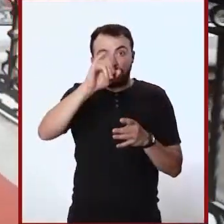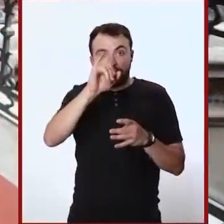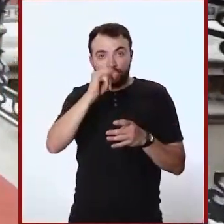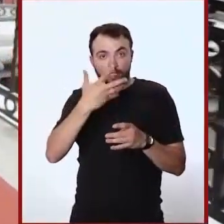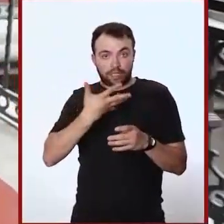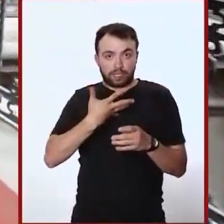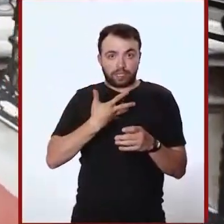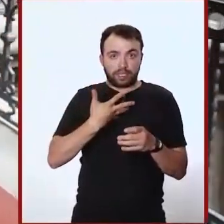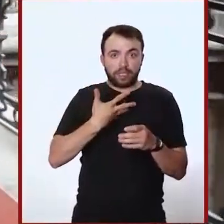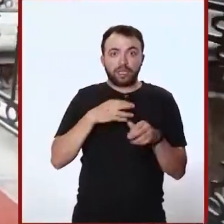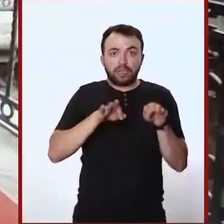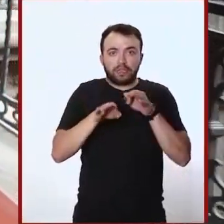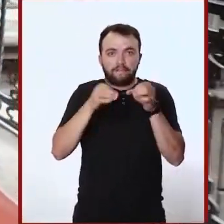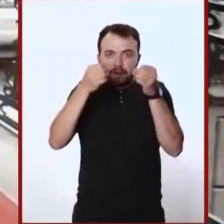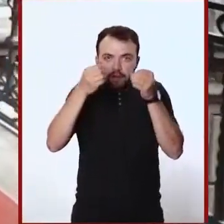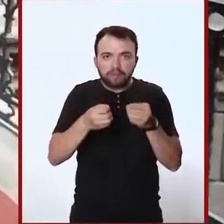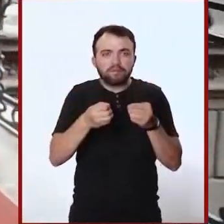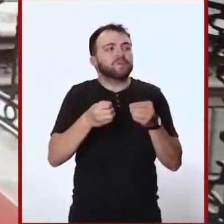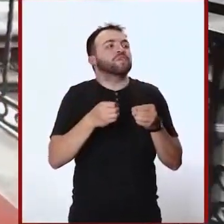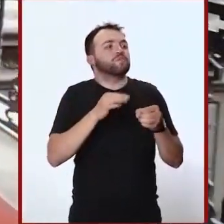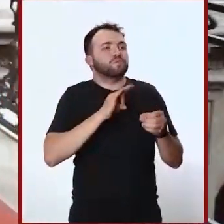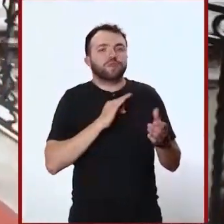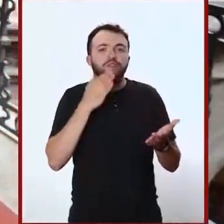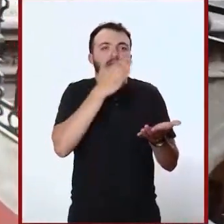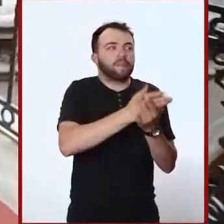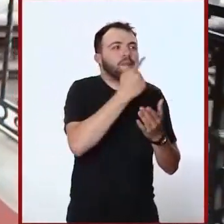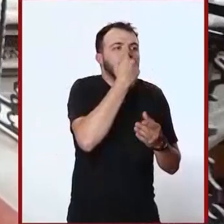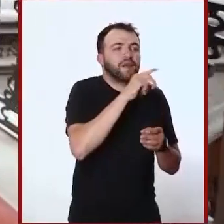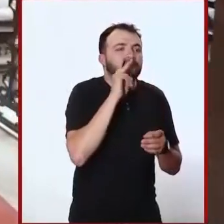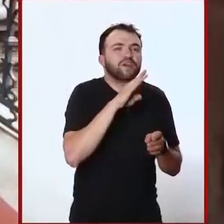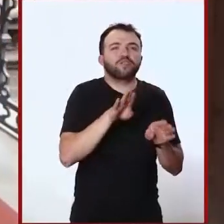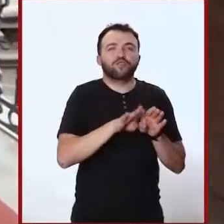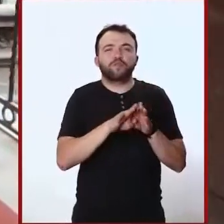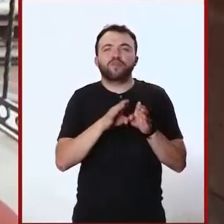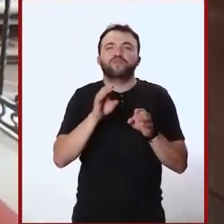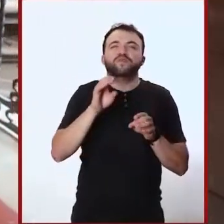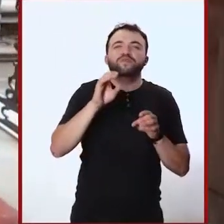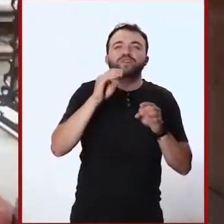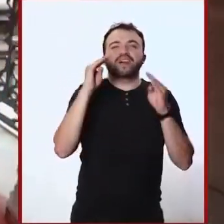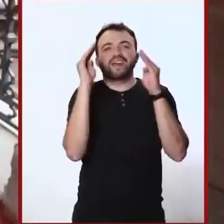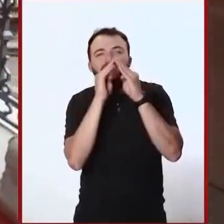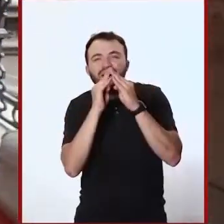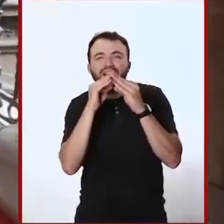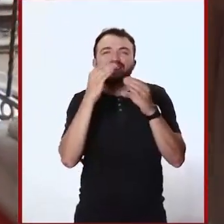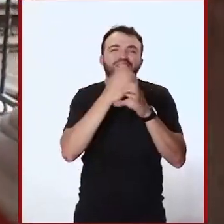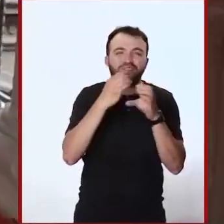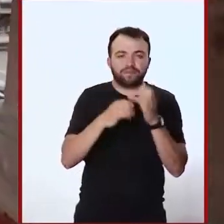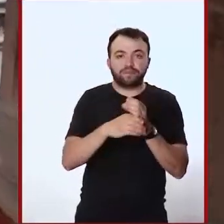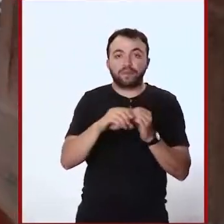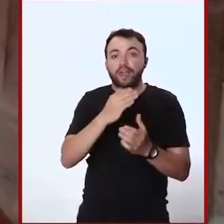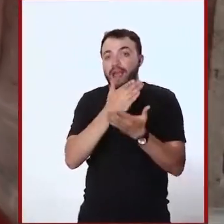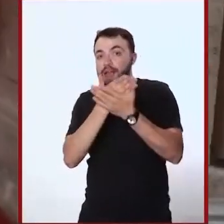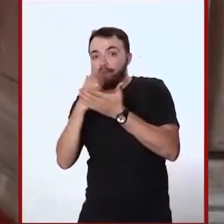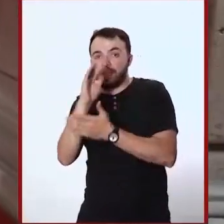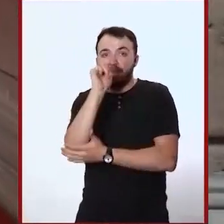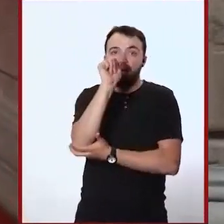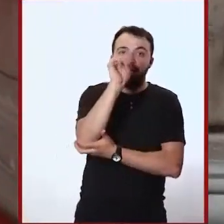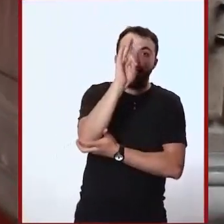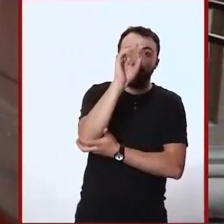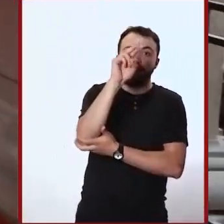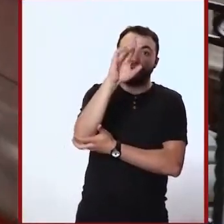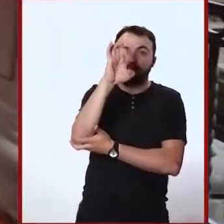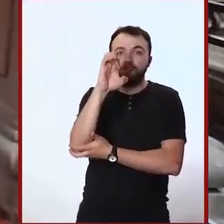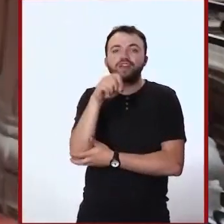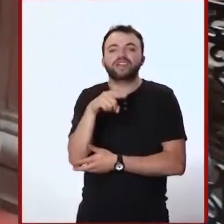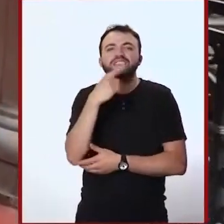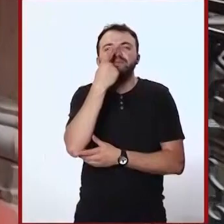crédito. Además de las Afores, una administradora de fondos para el retiro, que es una empresa especializada en